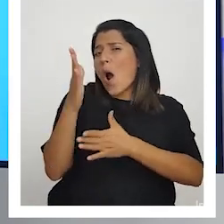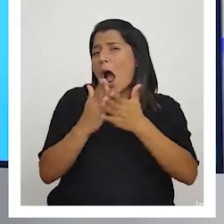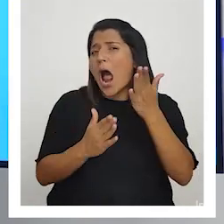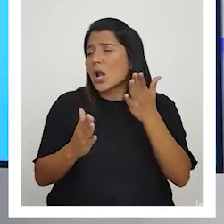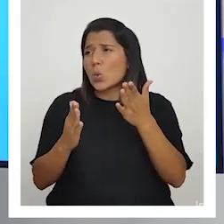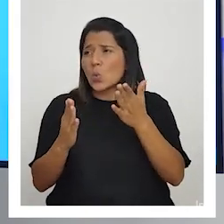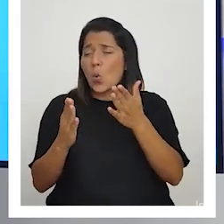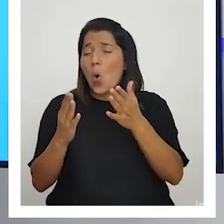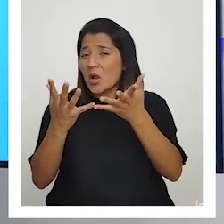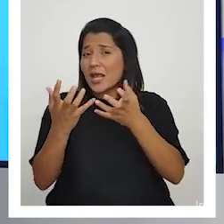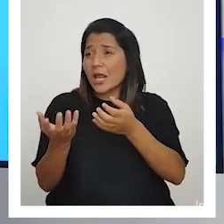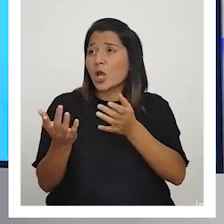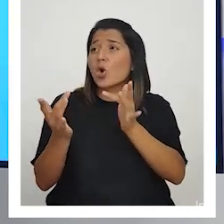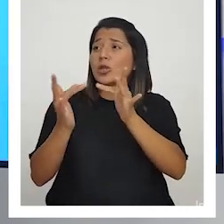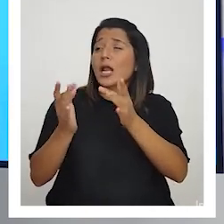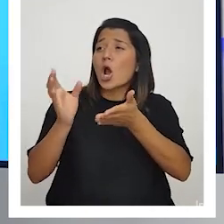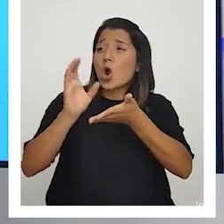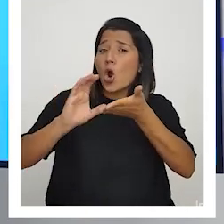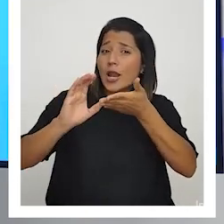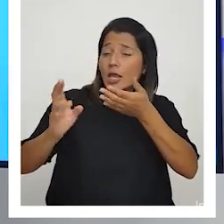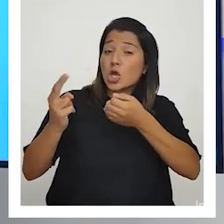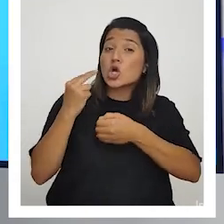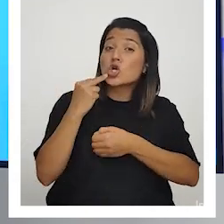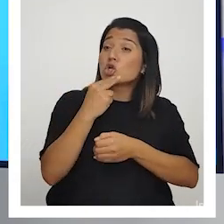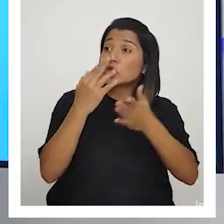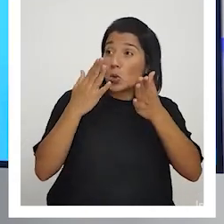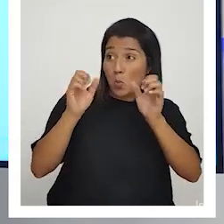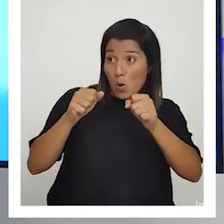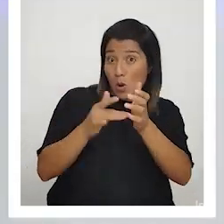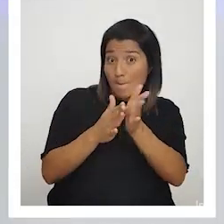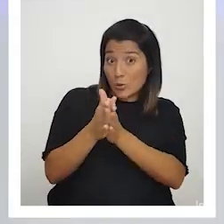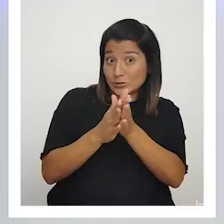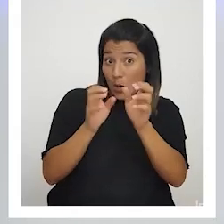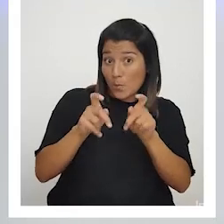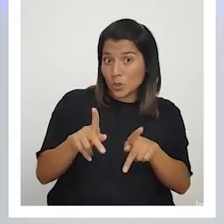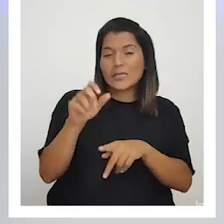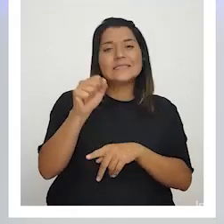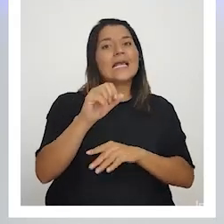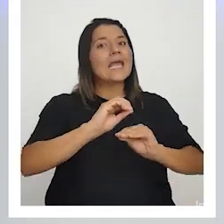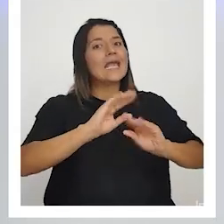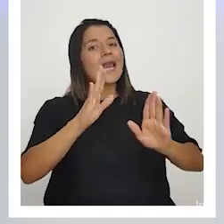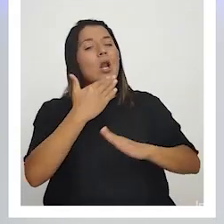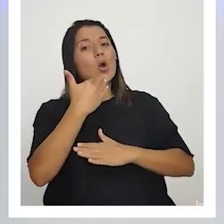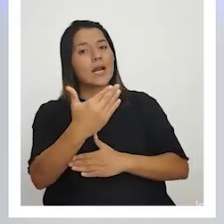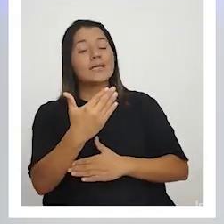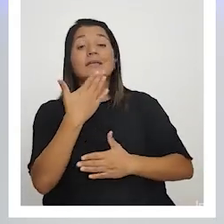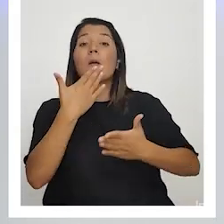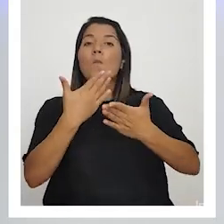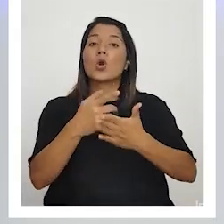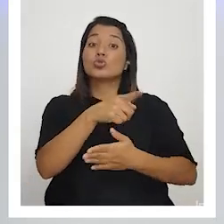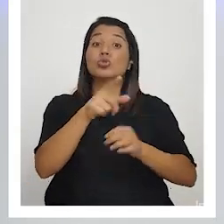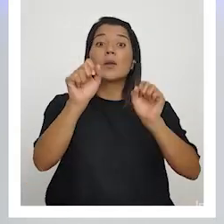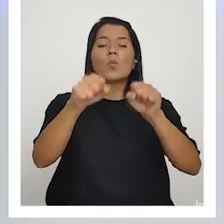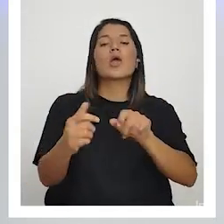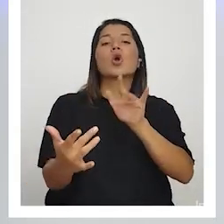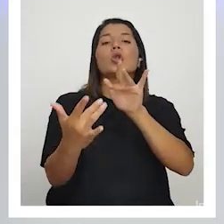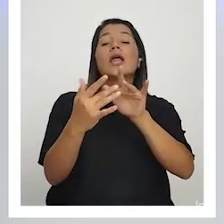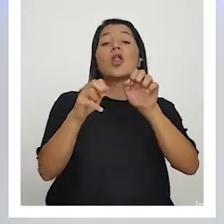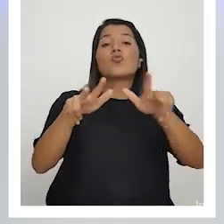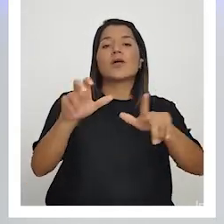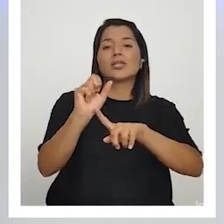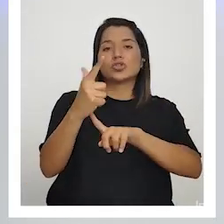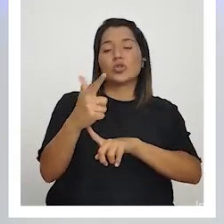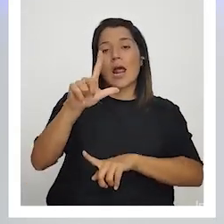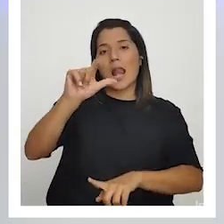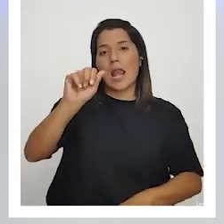miembros del Colegio de Nutricionistas, bueno, sería bueno que tal vez aprovechemos el espacio. Sí, claro, muchas gracias. Bueno, me pueden contactar en redes sociales